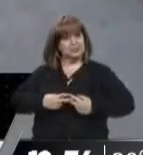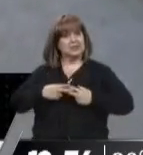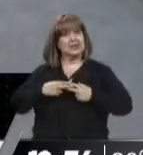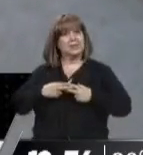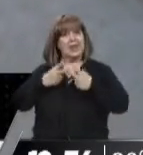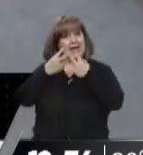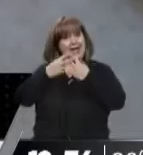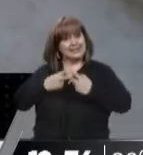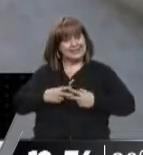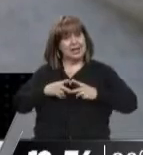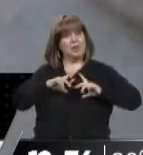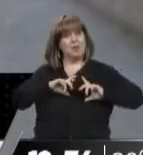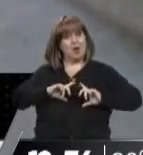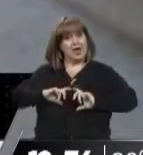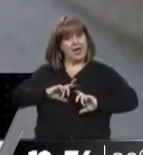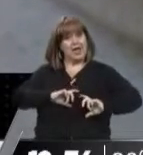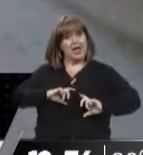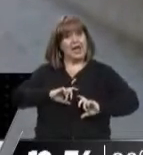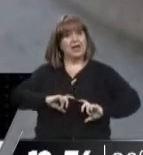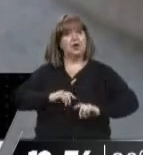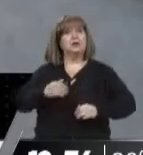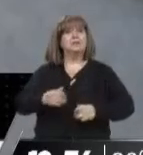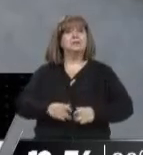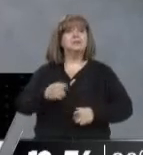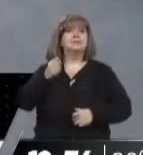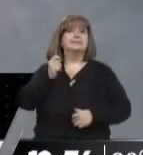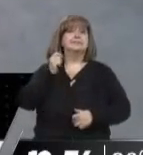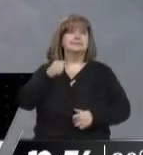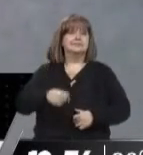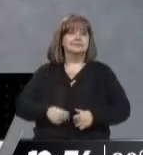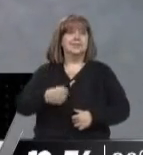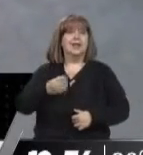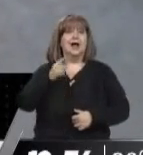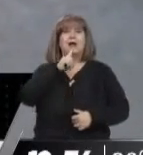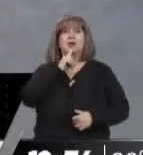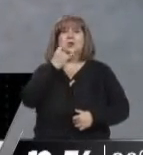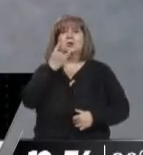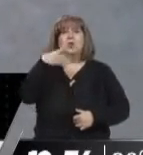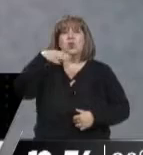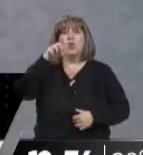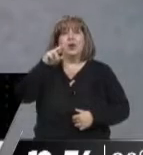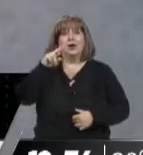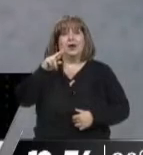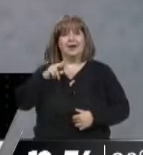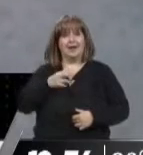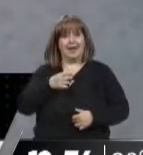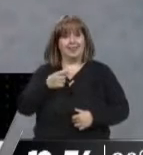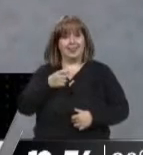ahí en una ecografía salió lo que tenía. El tumor era grandecito, era